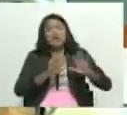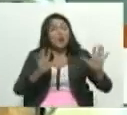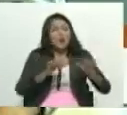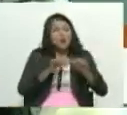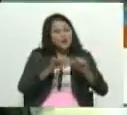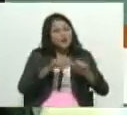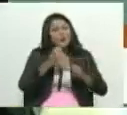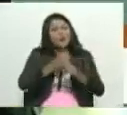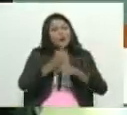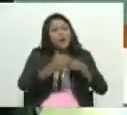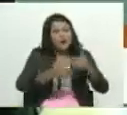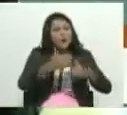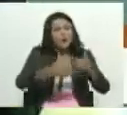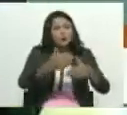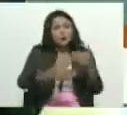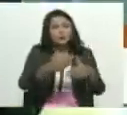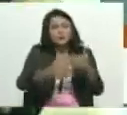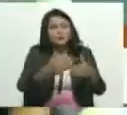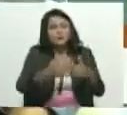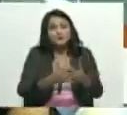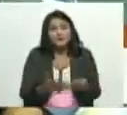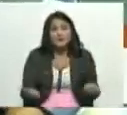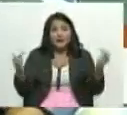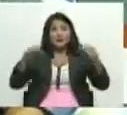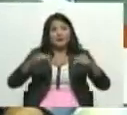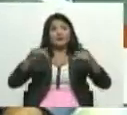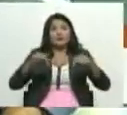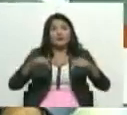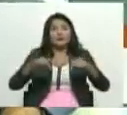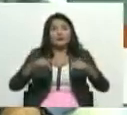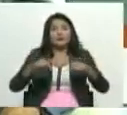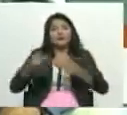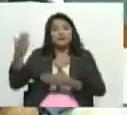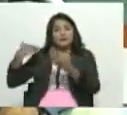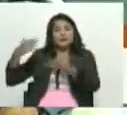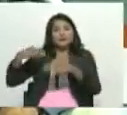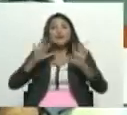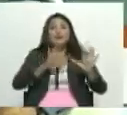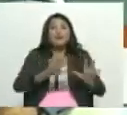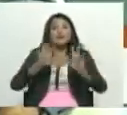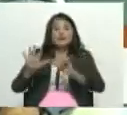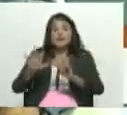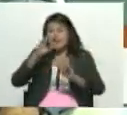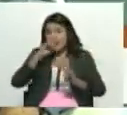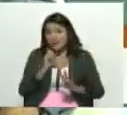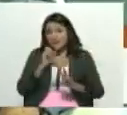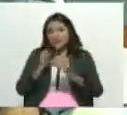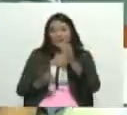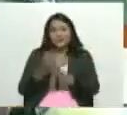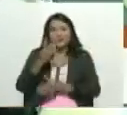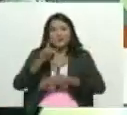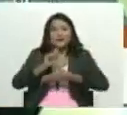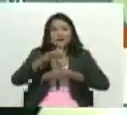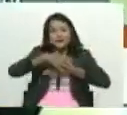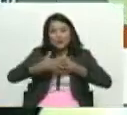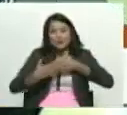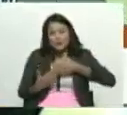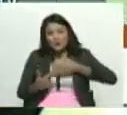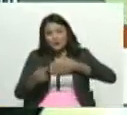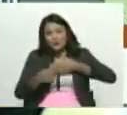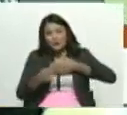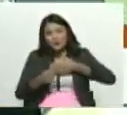y aquí en ese local hace desde hace quien nació telesur y el